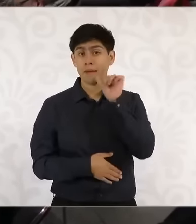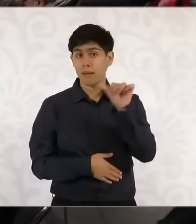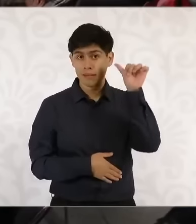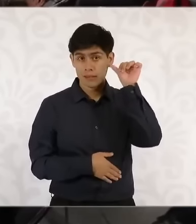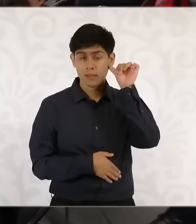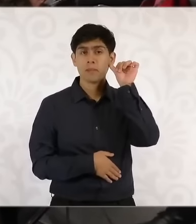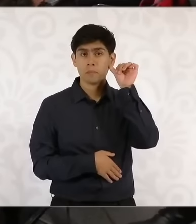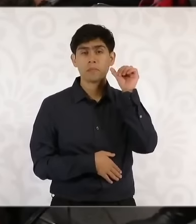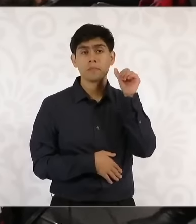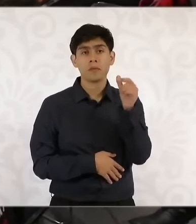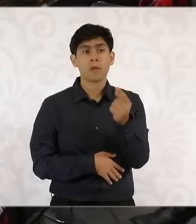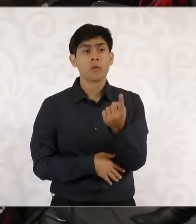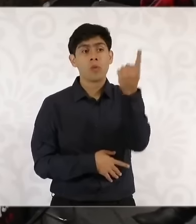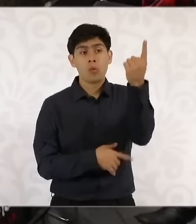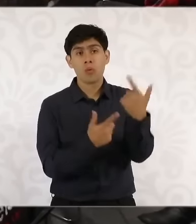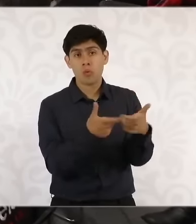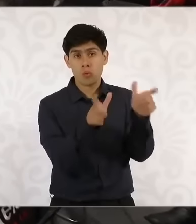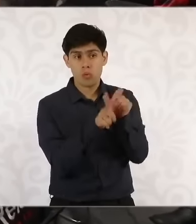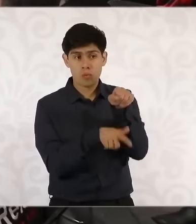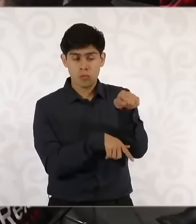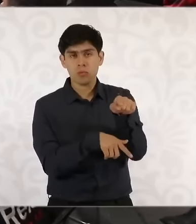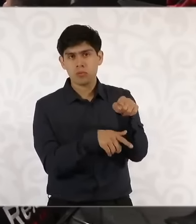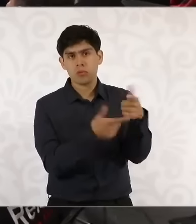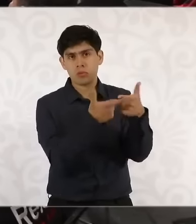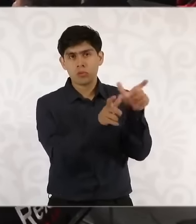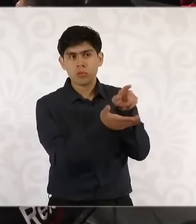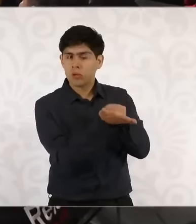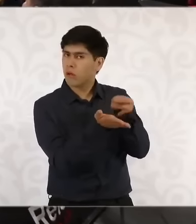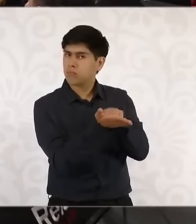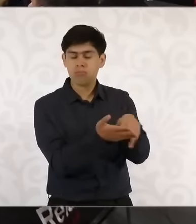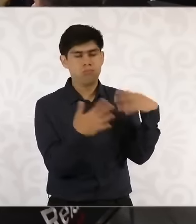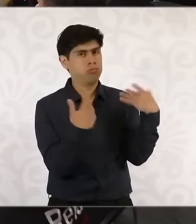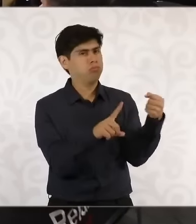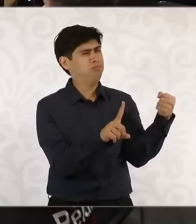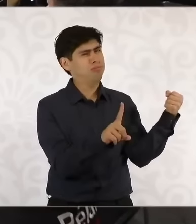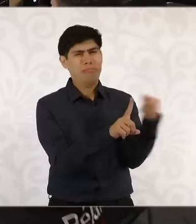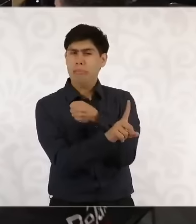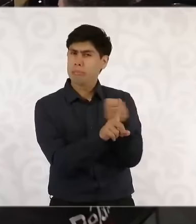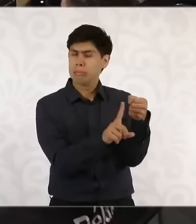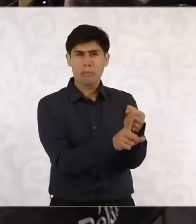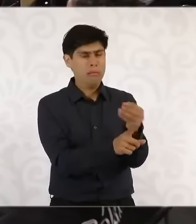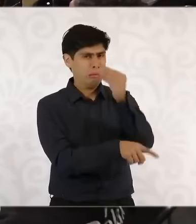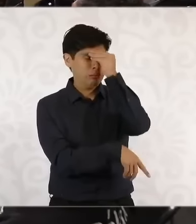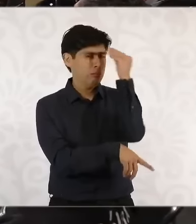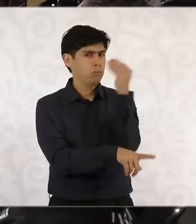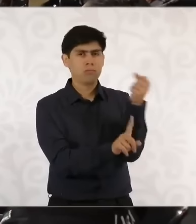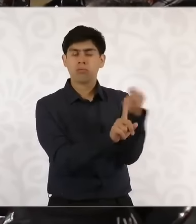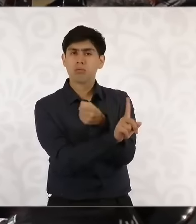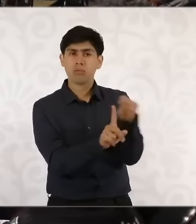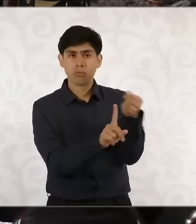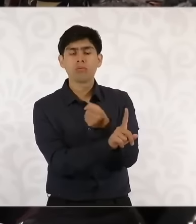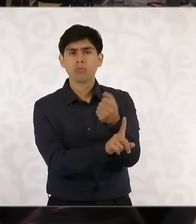grupo, bloque negro, muy violento, demasiado violento. Tuve la